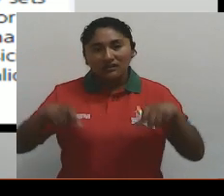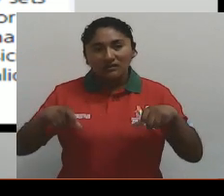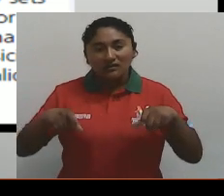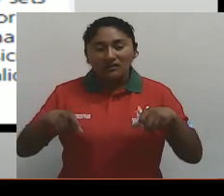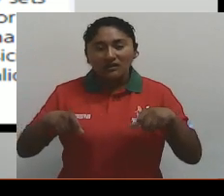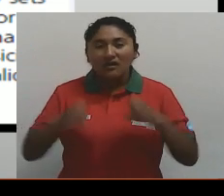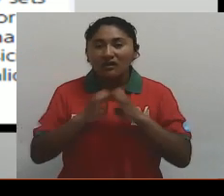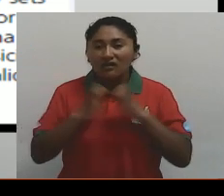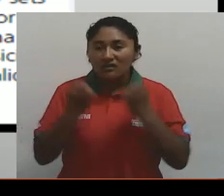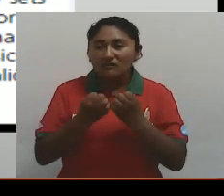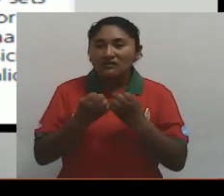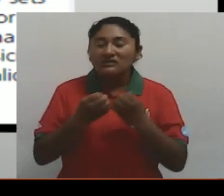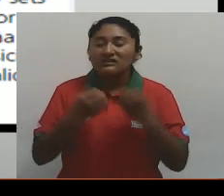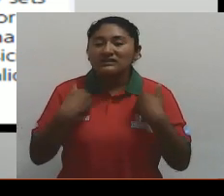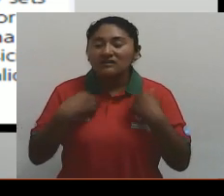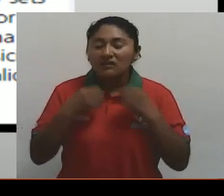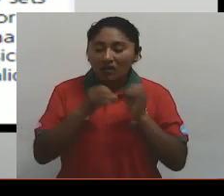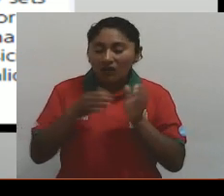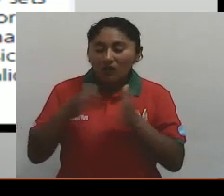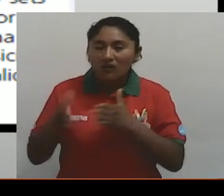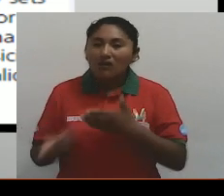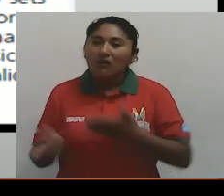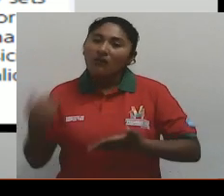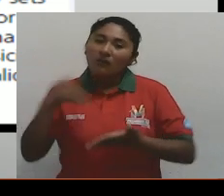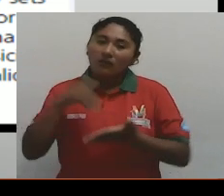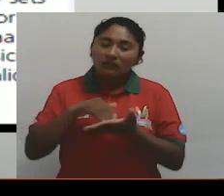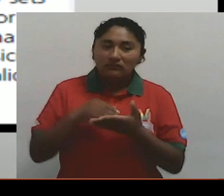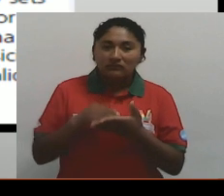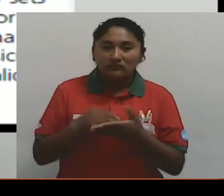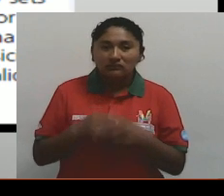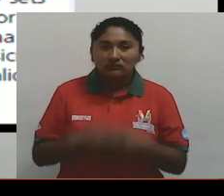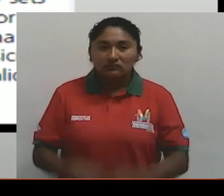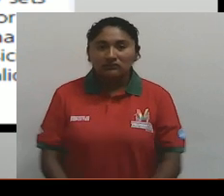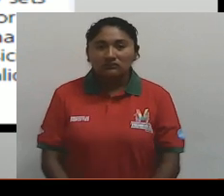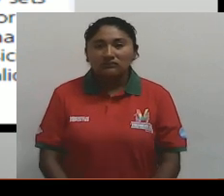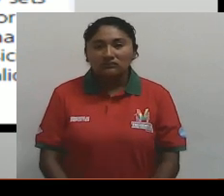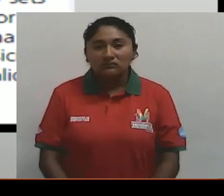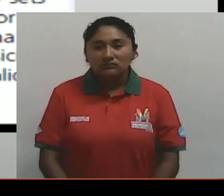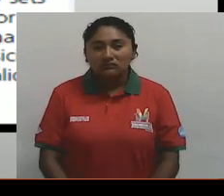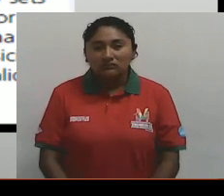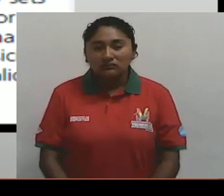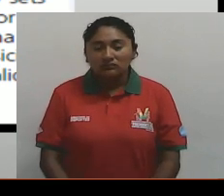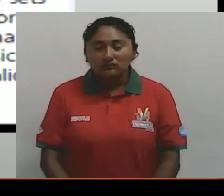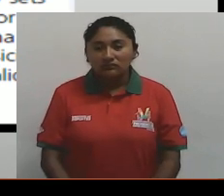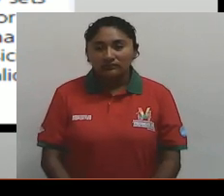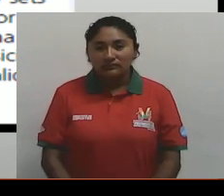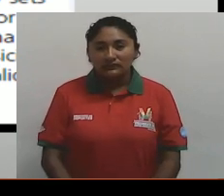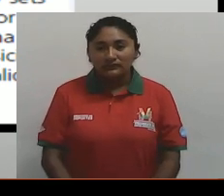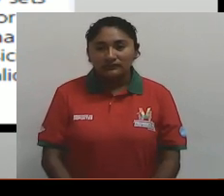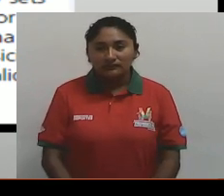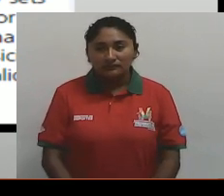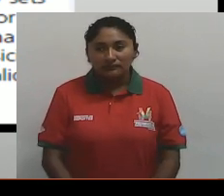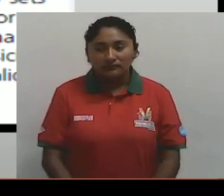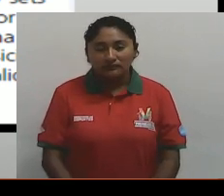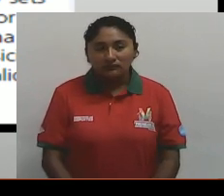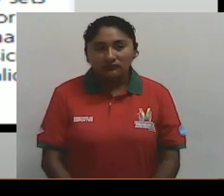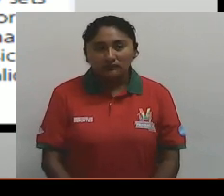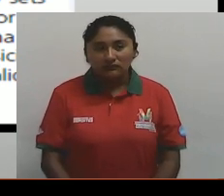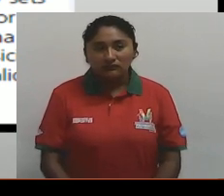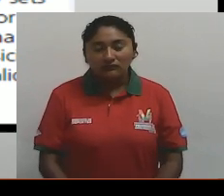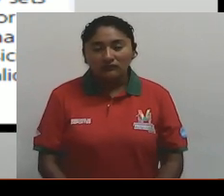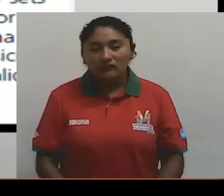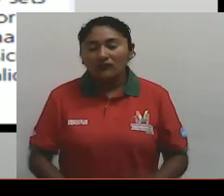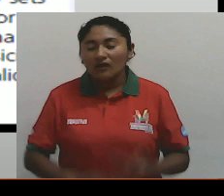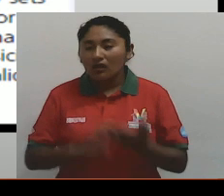correctas. Todos los puntos anotados por el equipo en falta desde el momento exacto de la falta hasta su descubrimiento serán cancelados. Los puntos